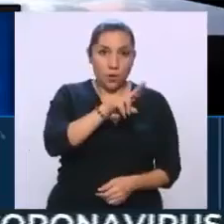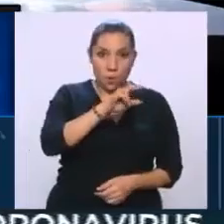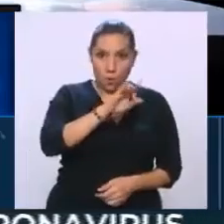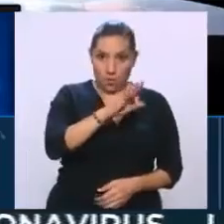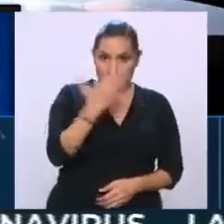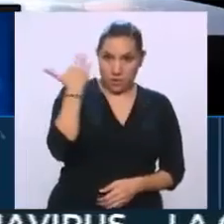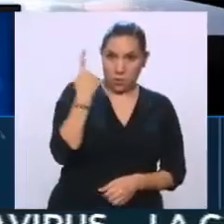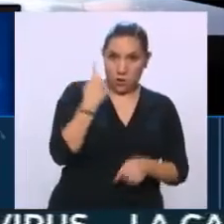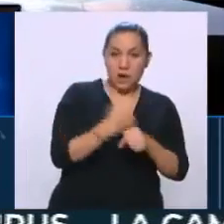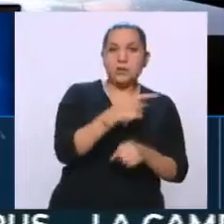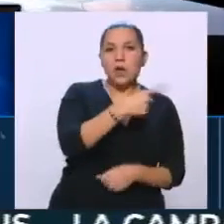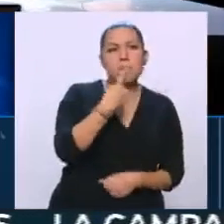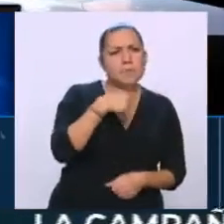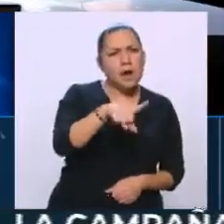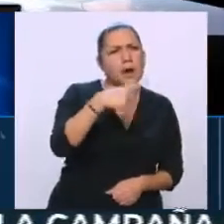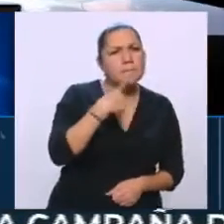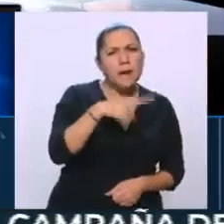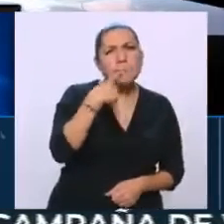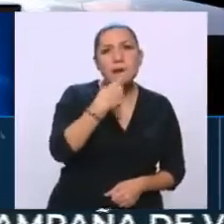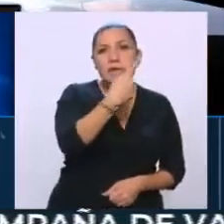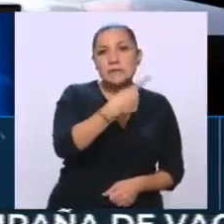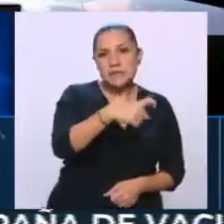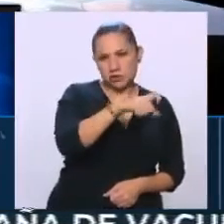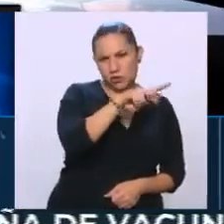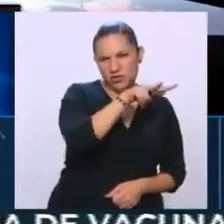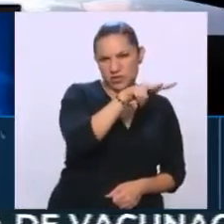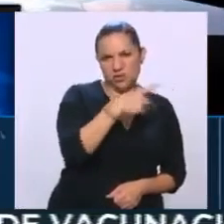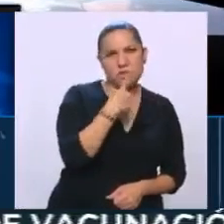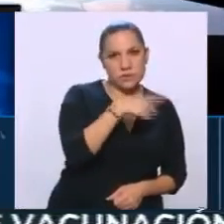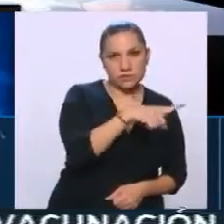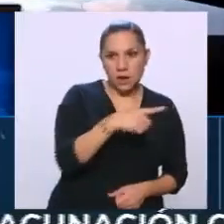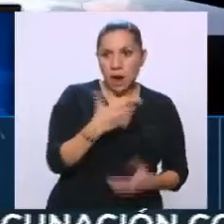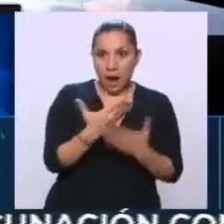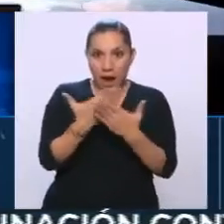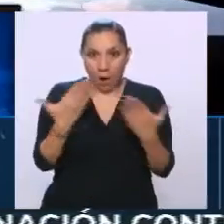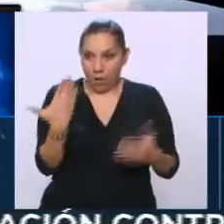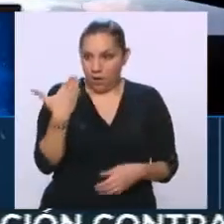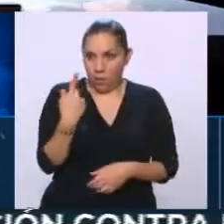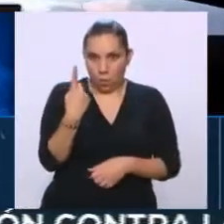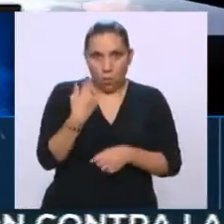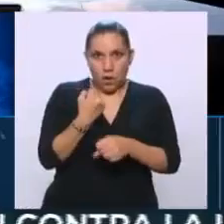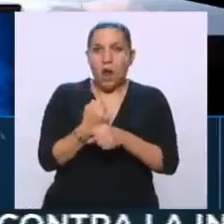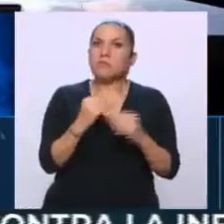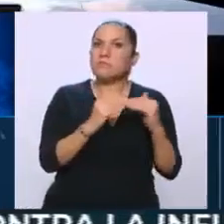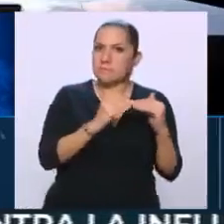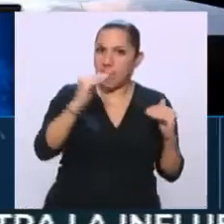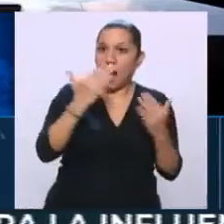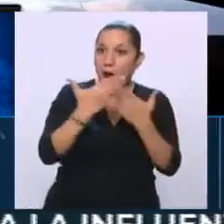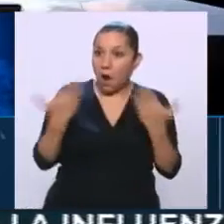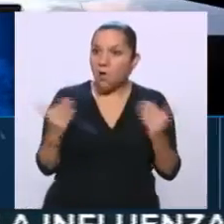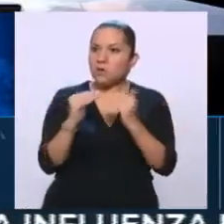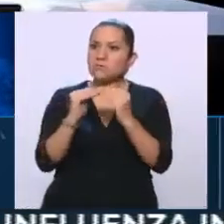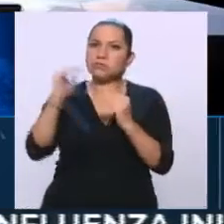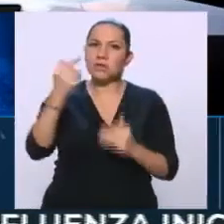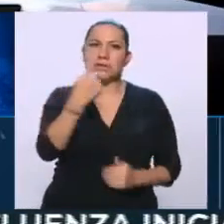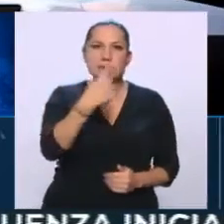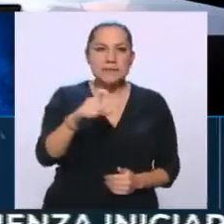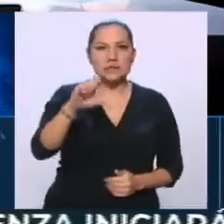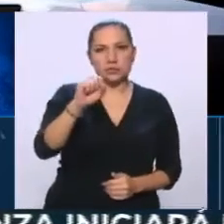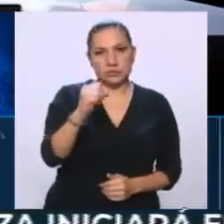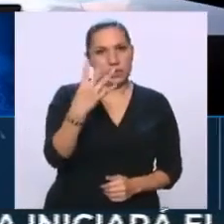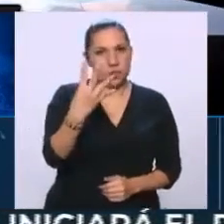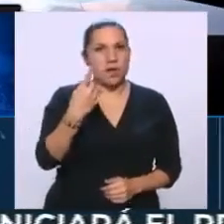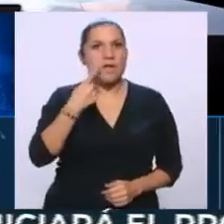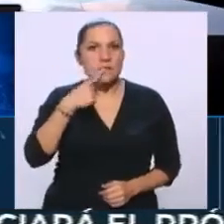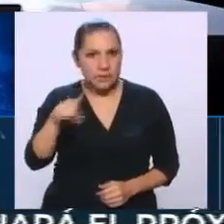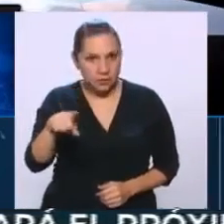denuncias, en 2019 la UIF duplicó la cifra y ha llegado a presentar hoy 164 denuncias. Ya hay